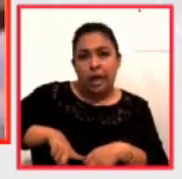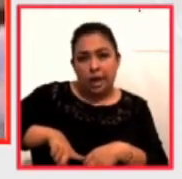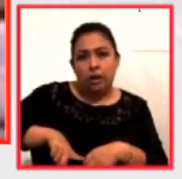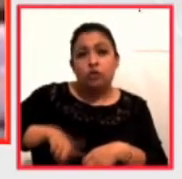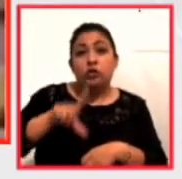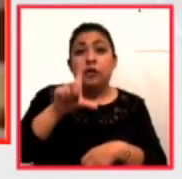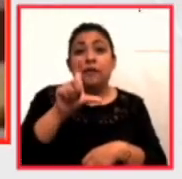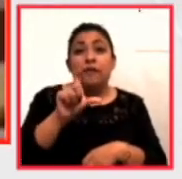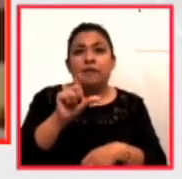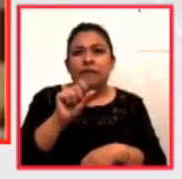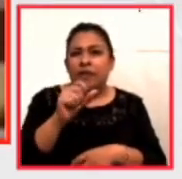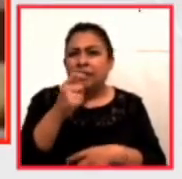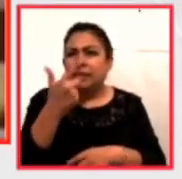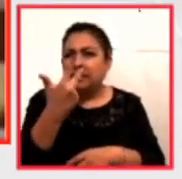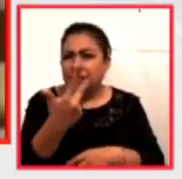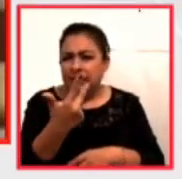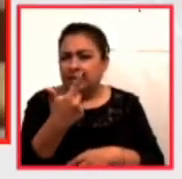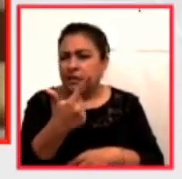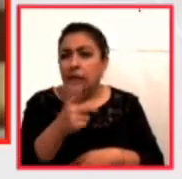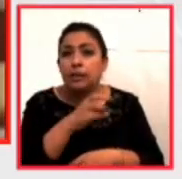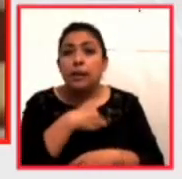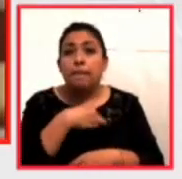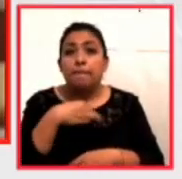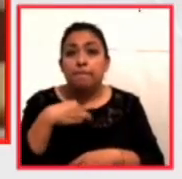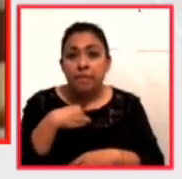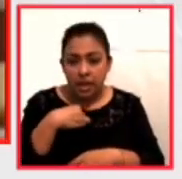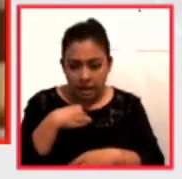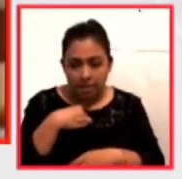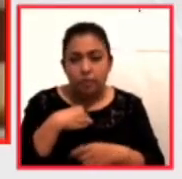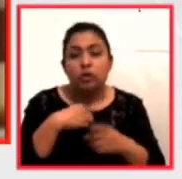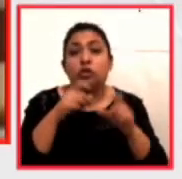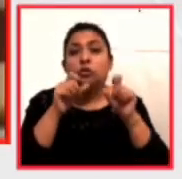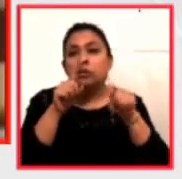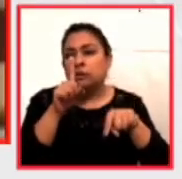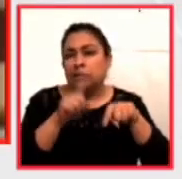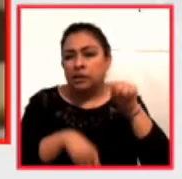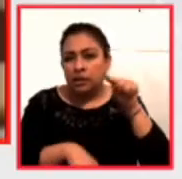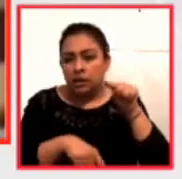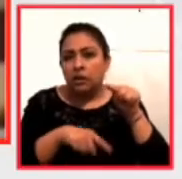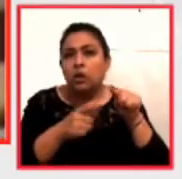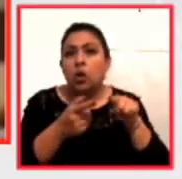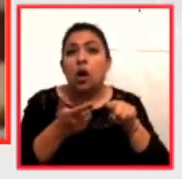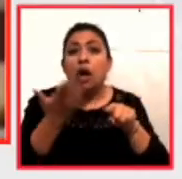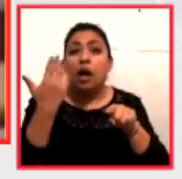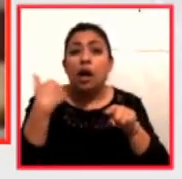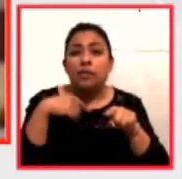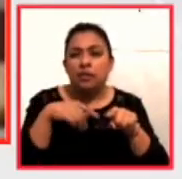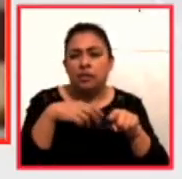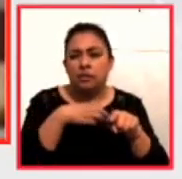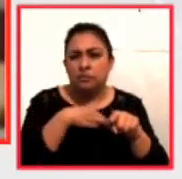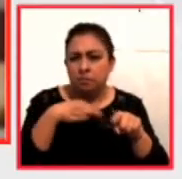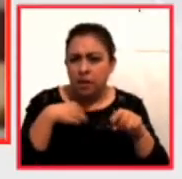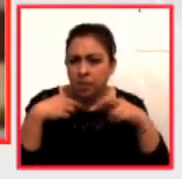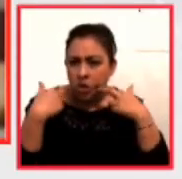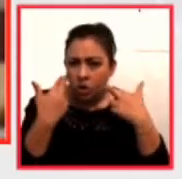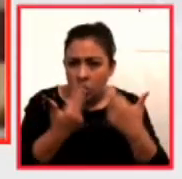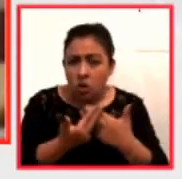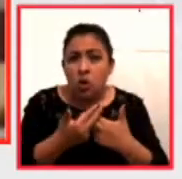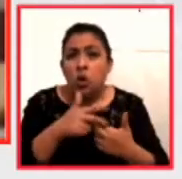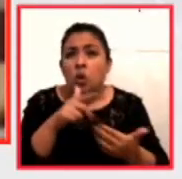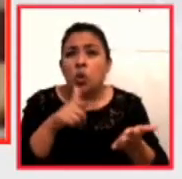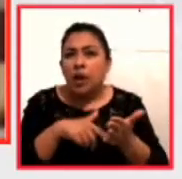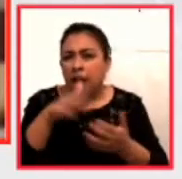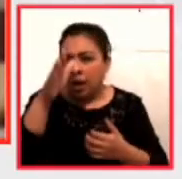27 miembros de la Unión Europea. Ya estoy descontando, por supuesto, al 28º miembro que es el Reino Unido y que se encuentra en el acuerdo